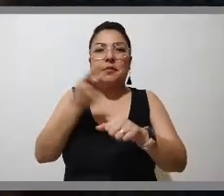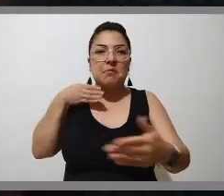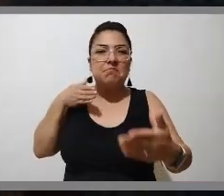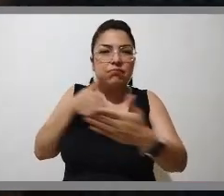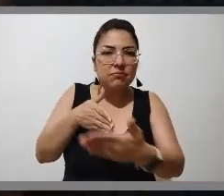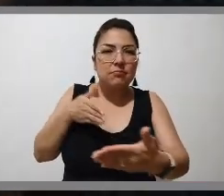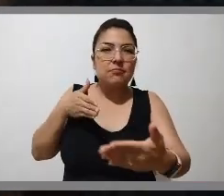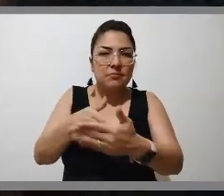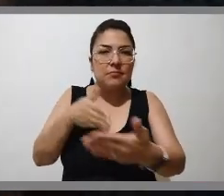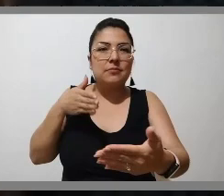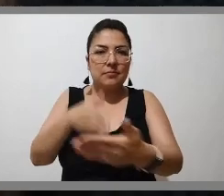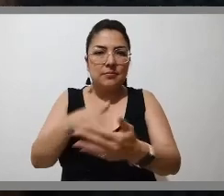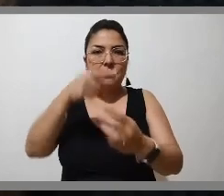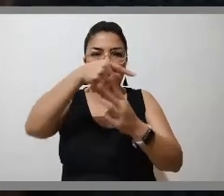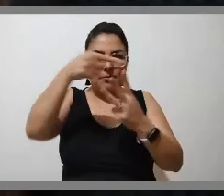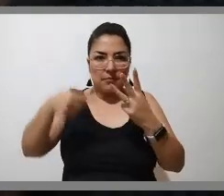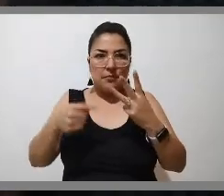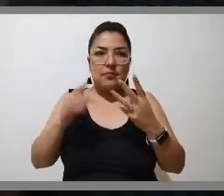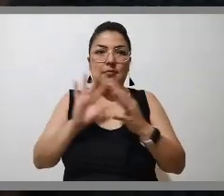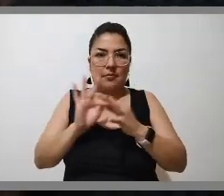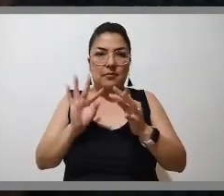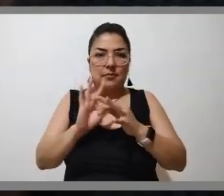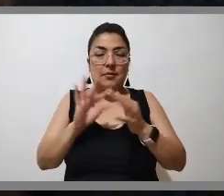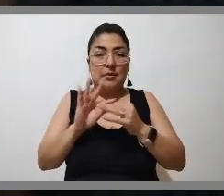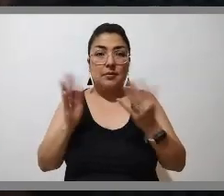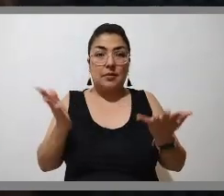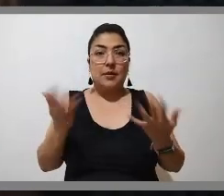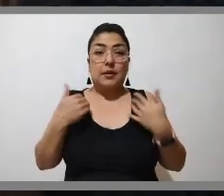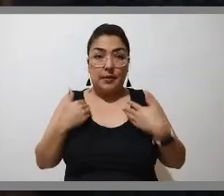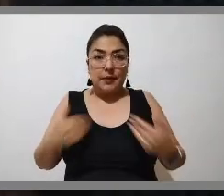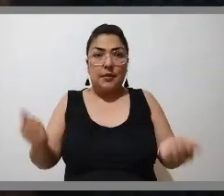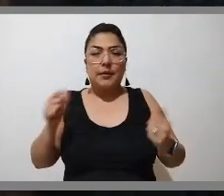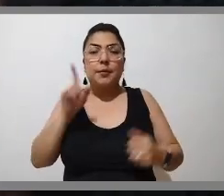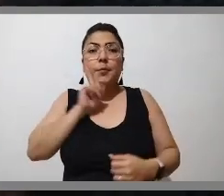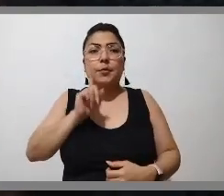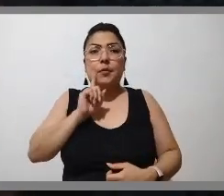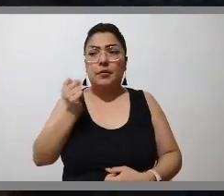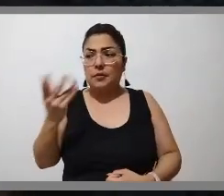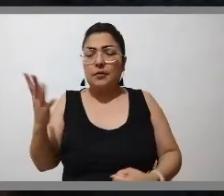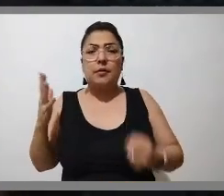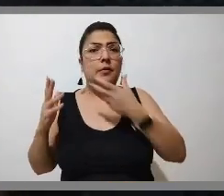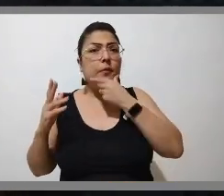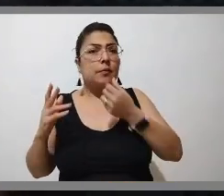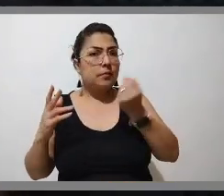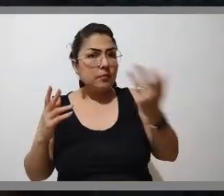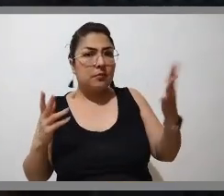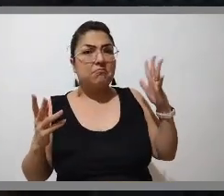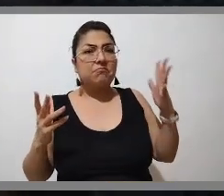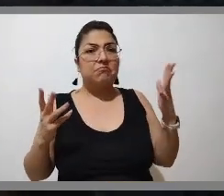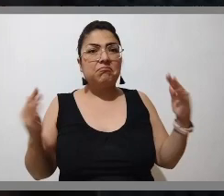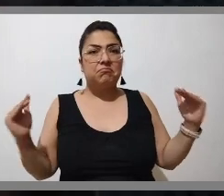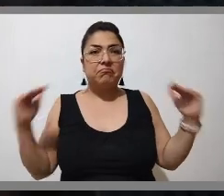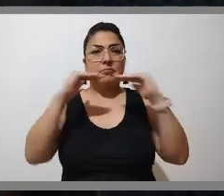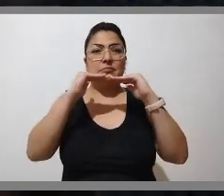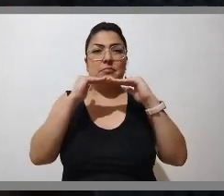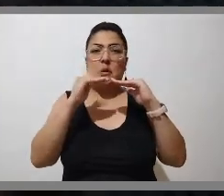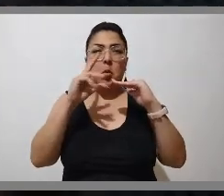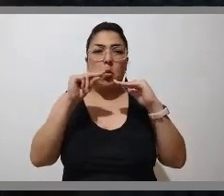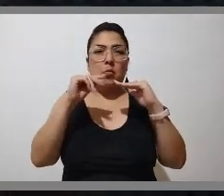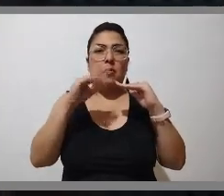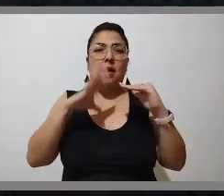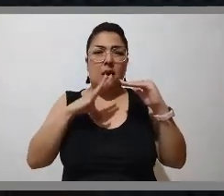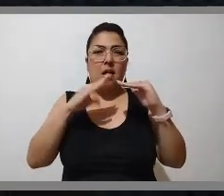puestos de responsabilidad y obviamente la brecha de desigualdad que hay entre hombres y mujeres. Consejera, como bien le mencionaba antes del